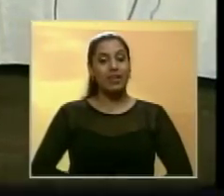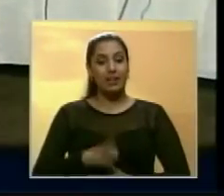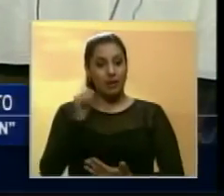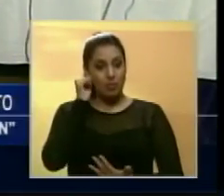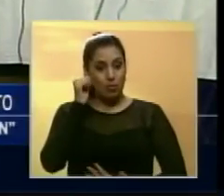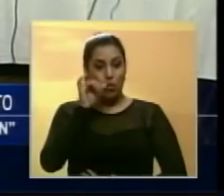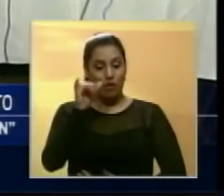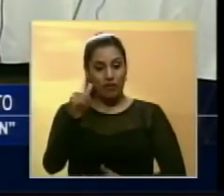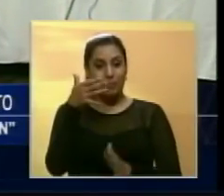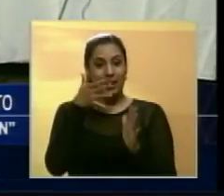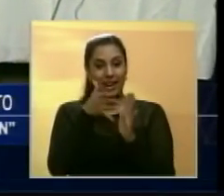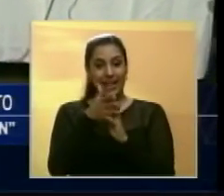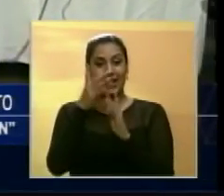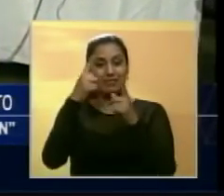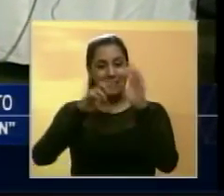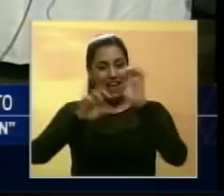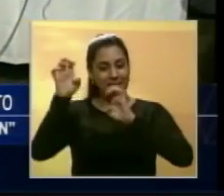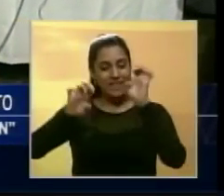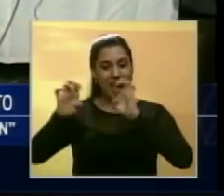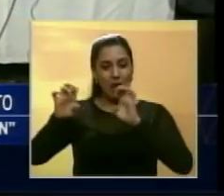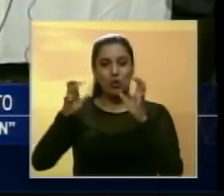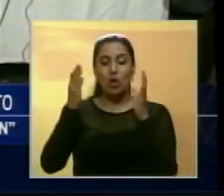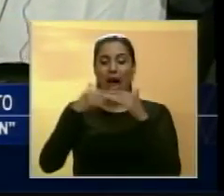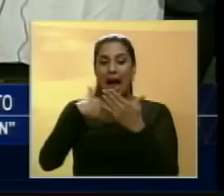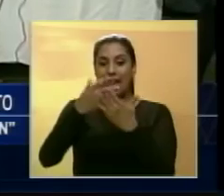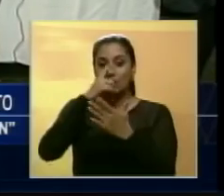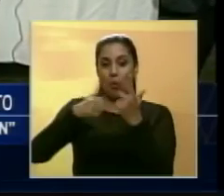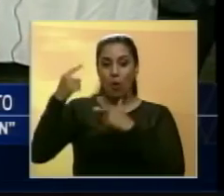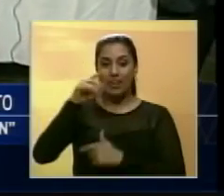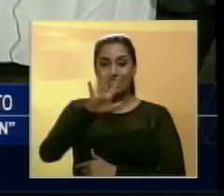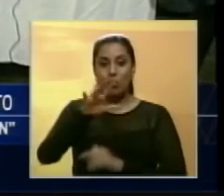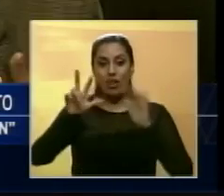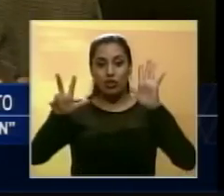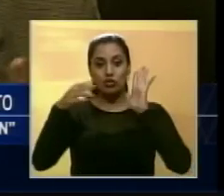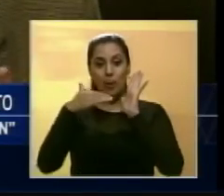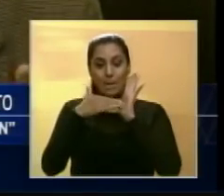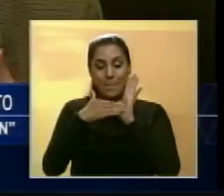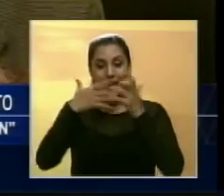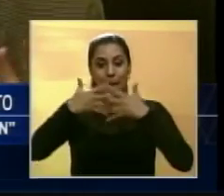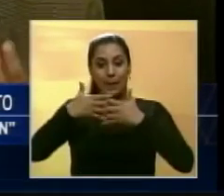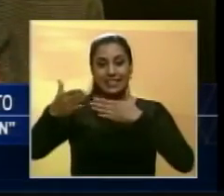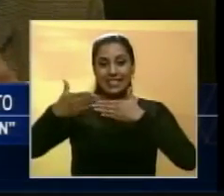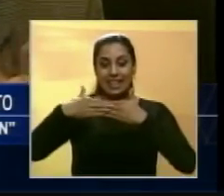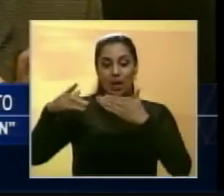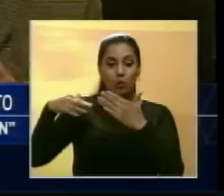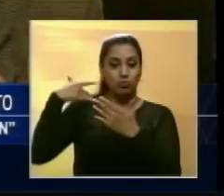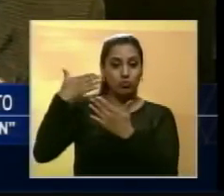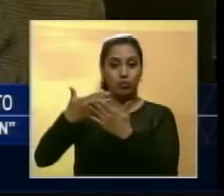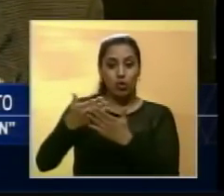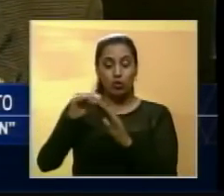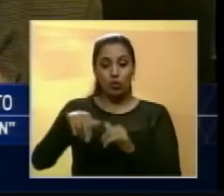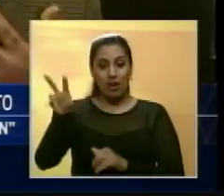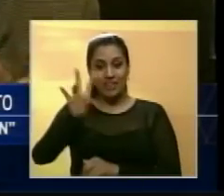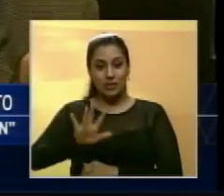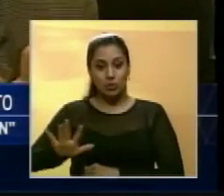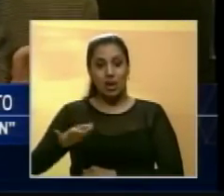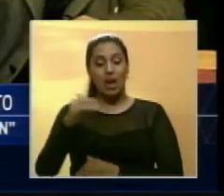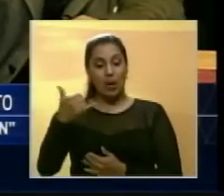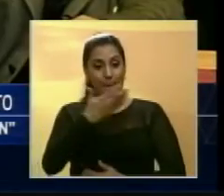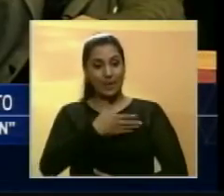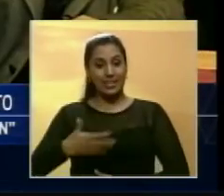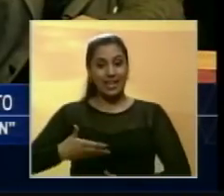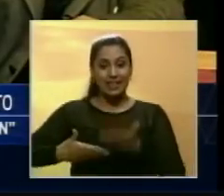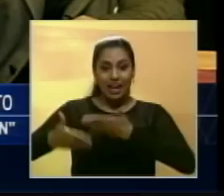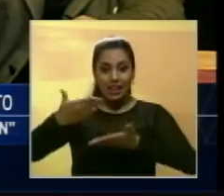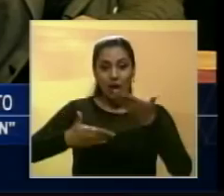Cipriana Ramos informó que según las estadísticas del INE, hasta el año pasado 58.000 empresas habían cerrado en todo el país. La presidenta de Consecomercio considera